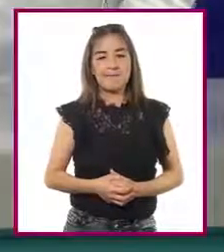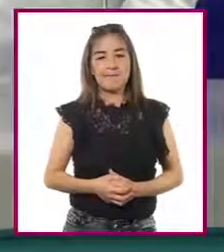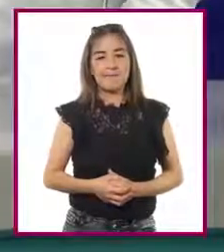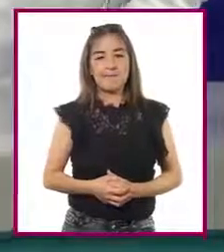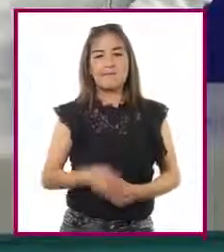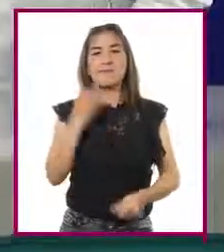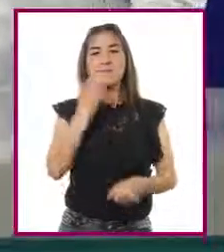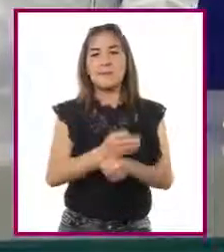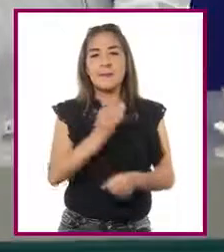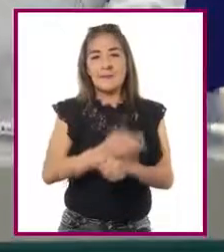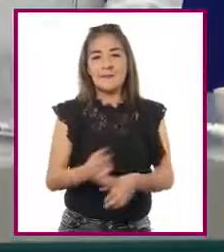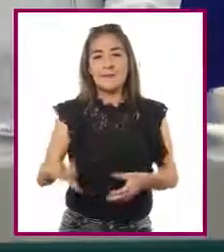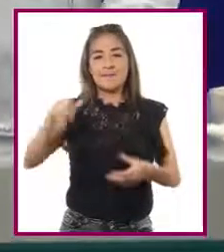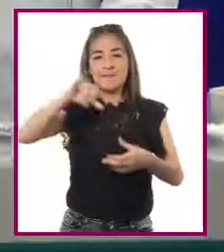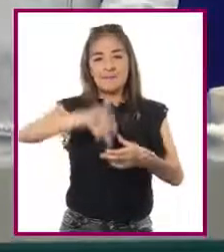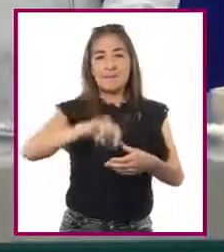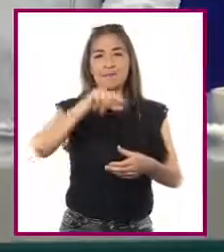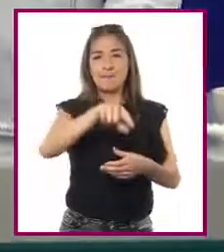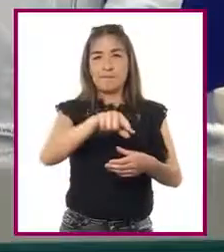Vamos a vaciar la solución